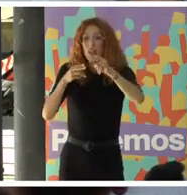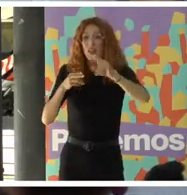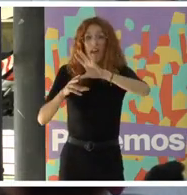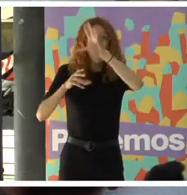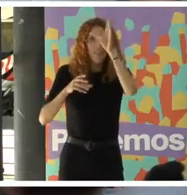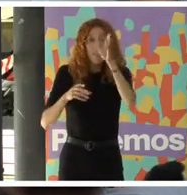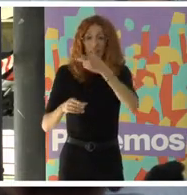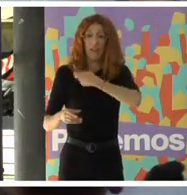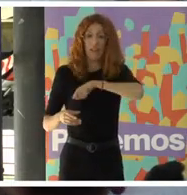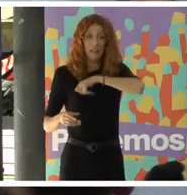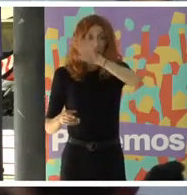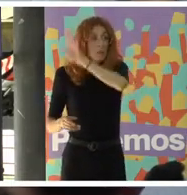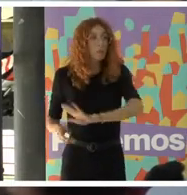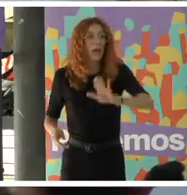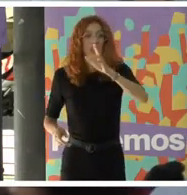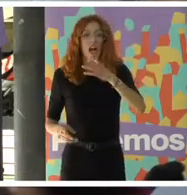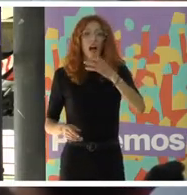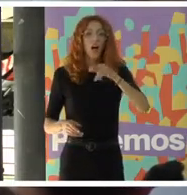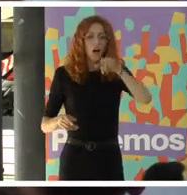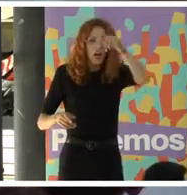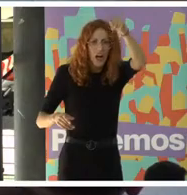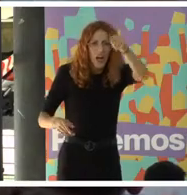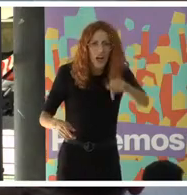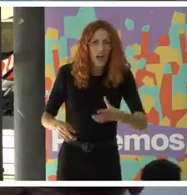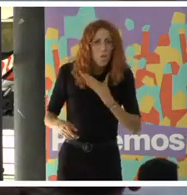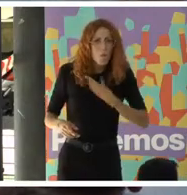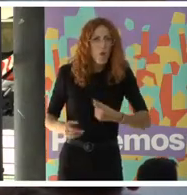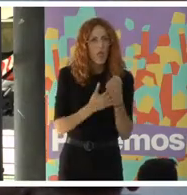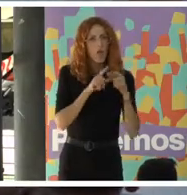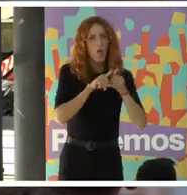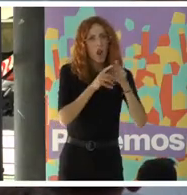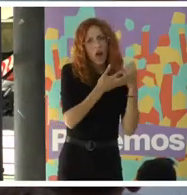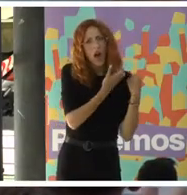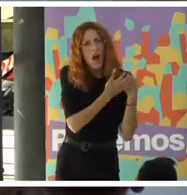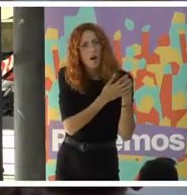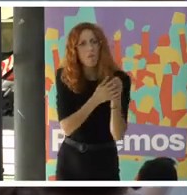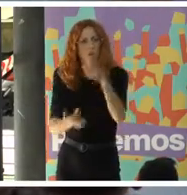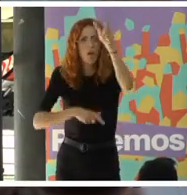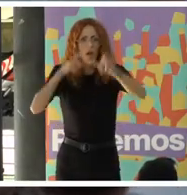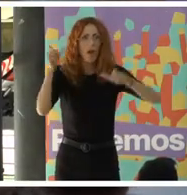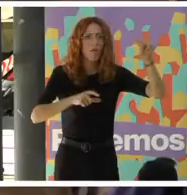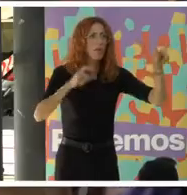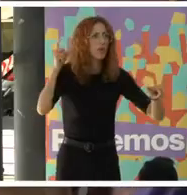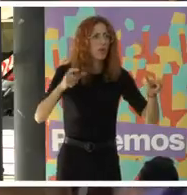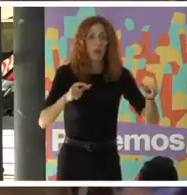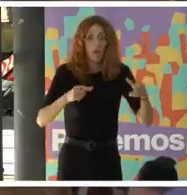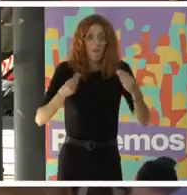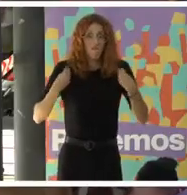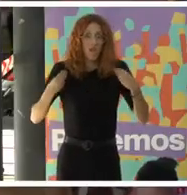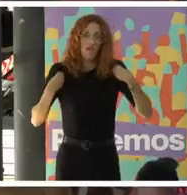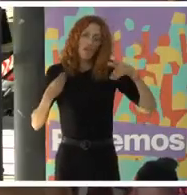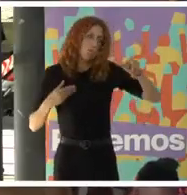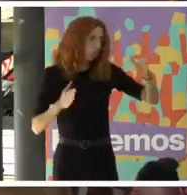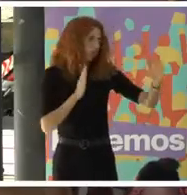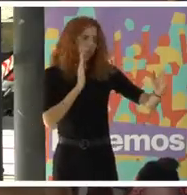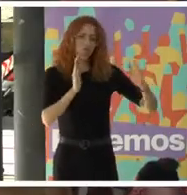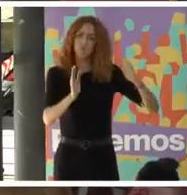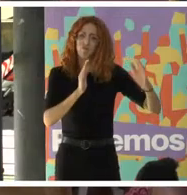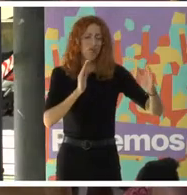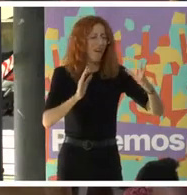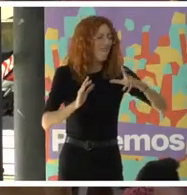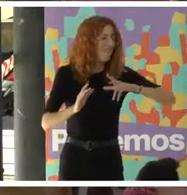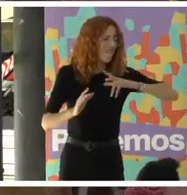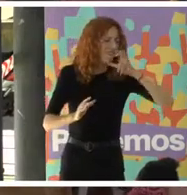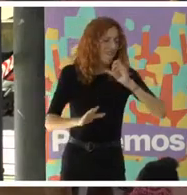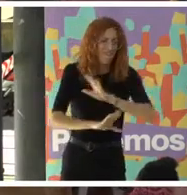que estuvo en la región de Murcia apoyando a los ciudadanos y ciudadanas de la región de Murcia que estábamos viviendo el peor episodio, el peor